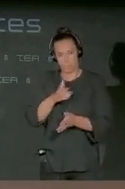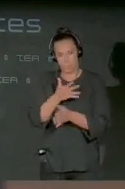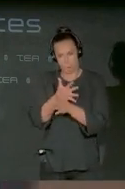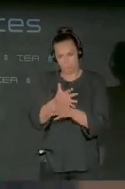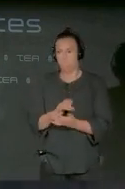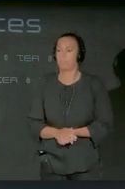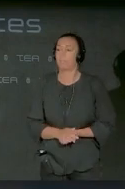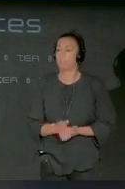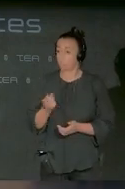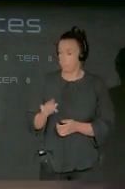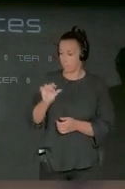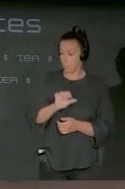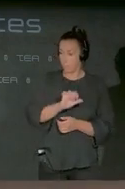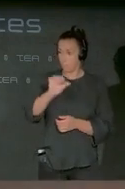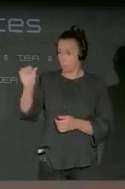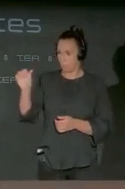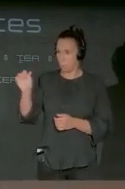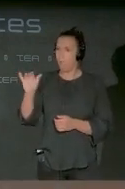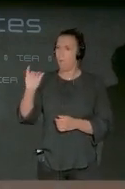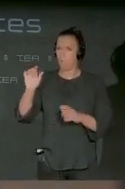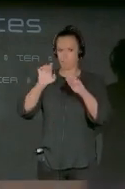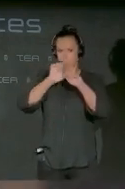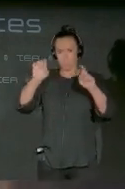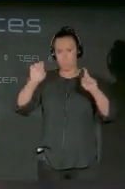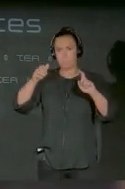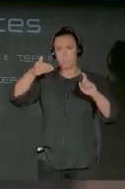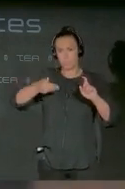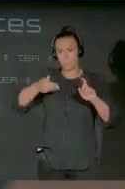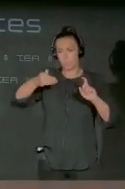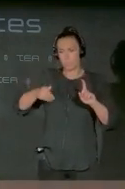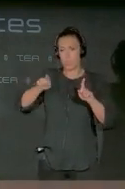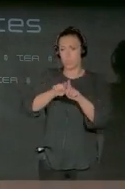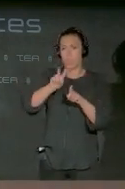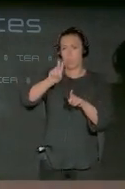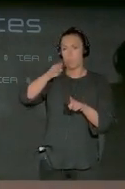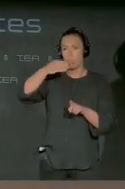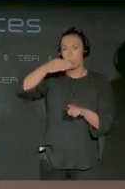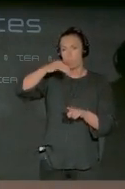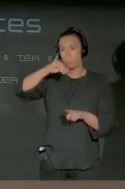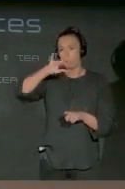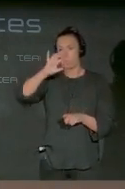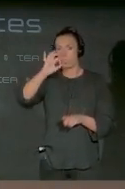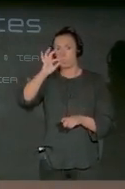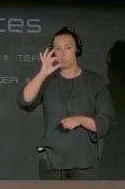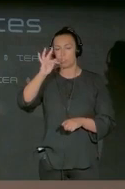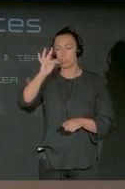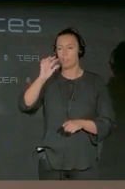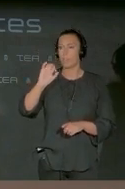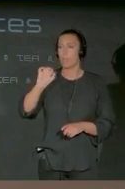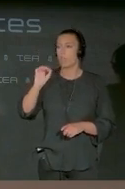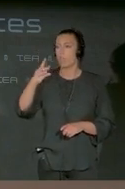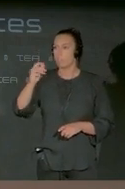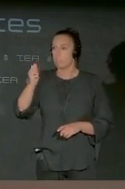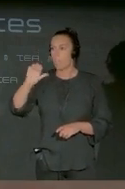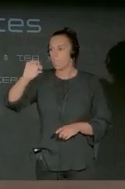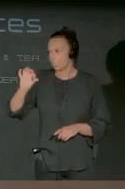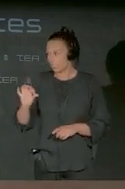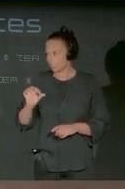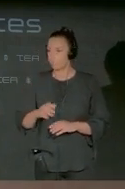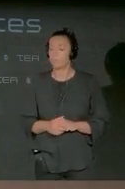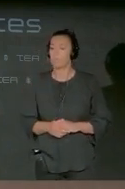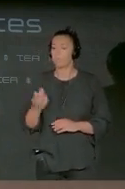alberga algunas de las grandes compañías de videojuegos a nivel mundial, como Ubisoft, como CD Projekt o como DICE. Y además de empresas de